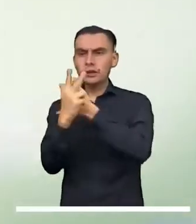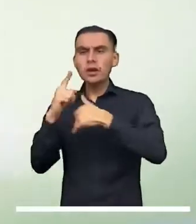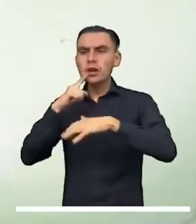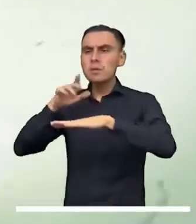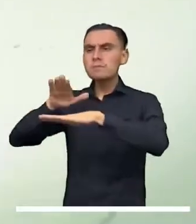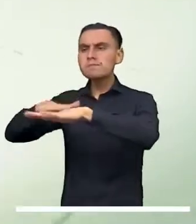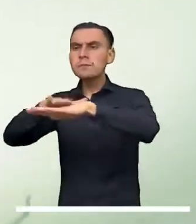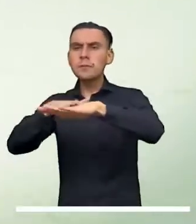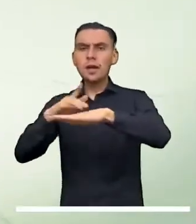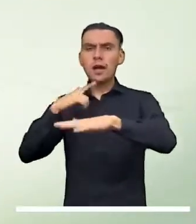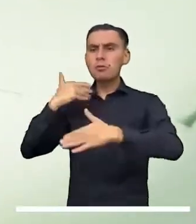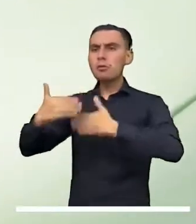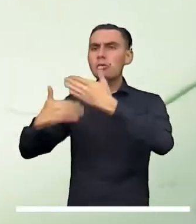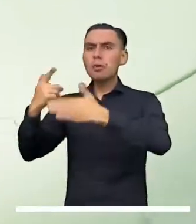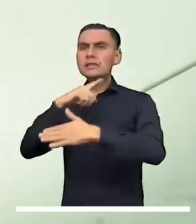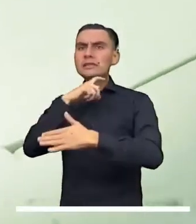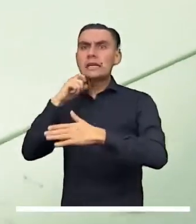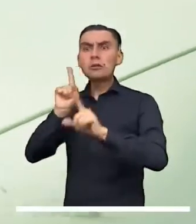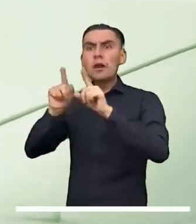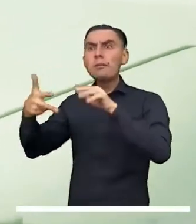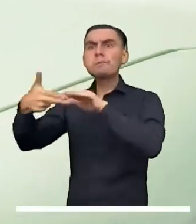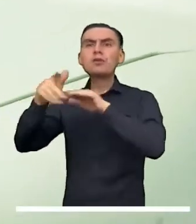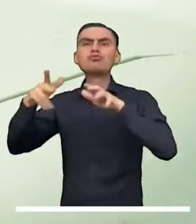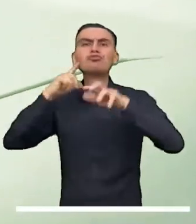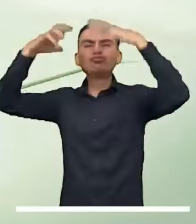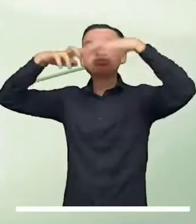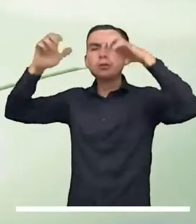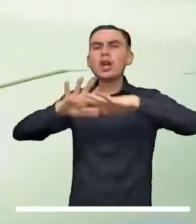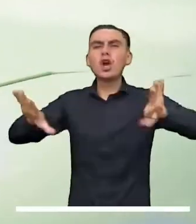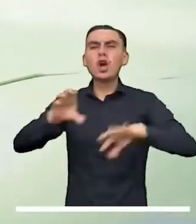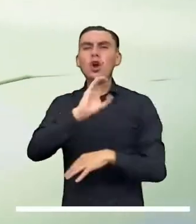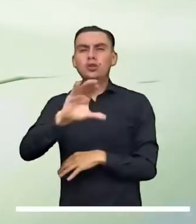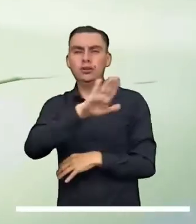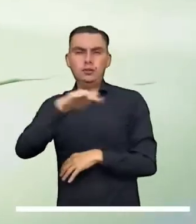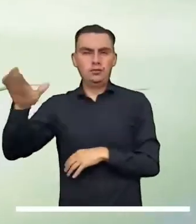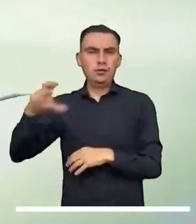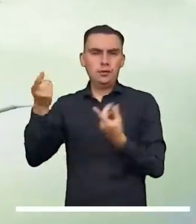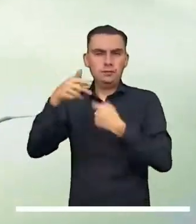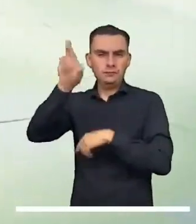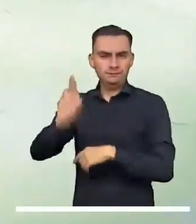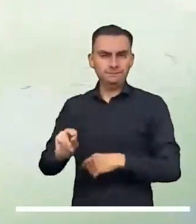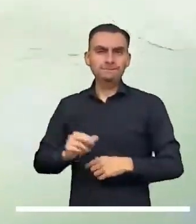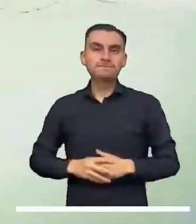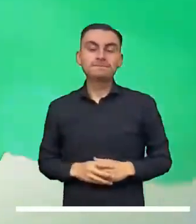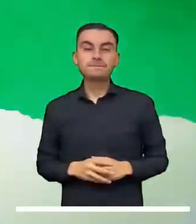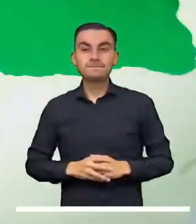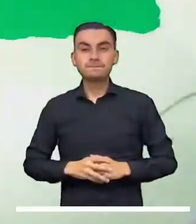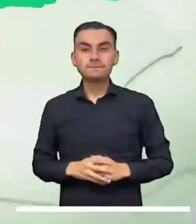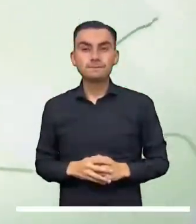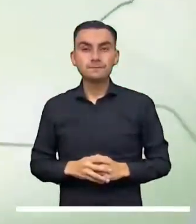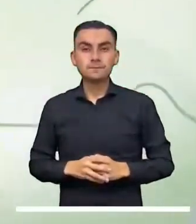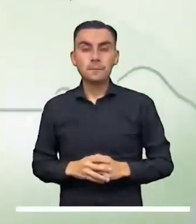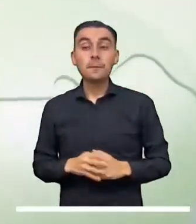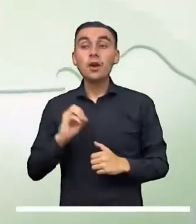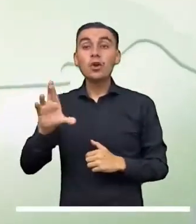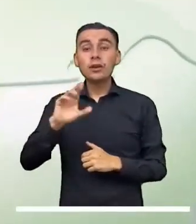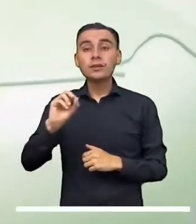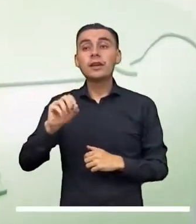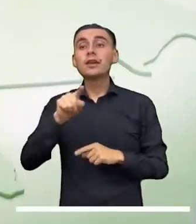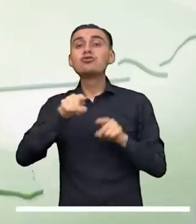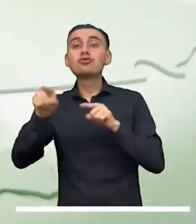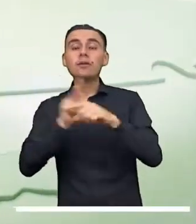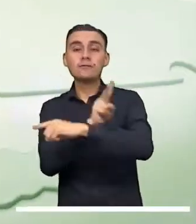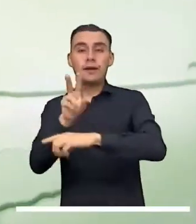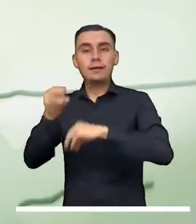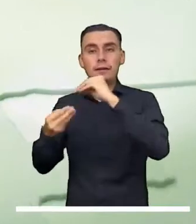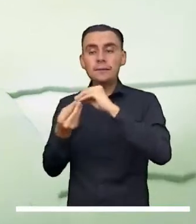Antioquia, occidente de Caldas, Boyacá, Cundinamarca, Tolima y Huila. Pasemos ahora a los llanos orientales, donde los